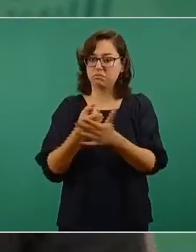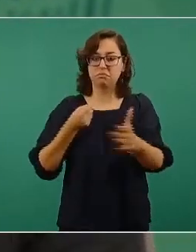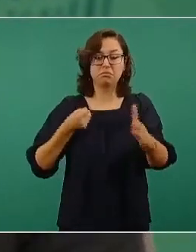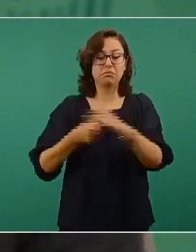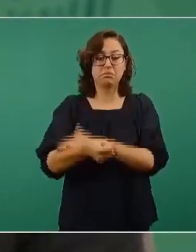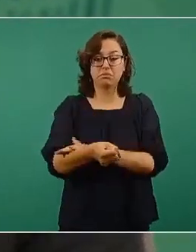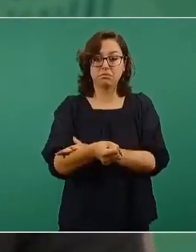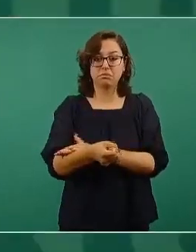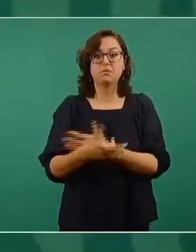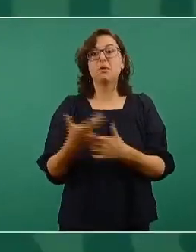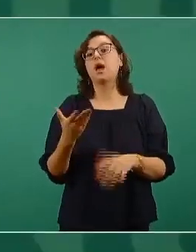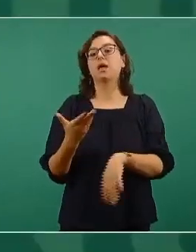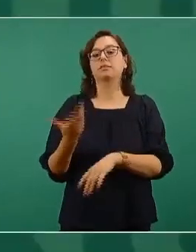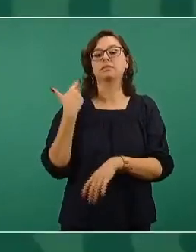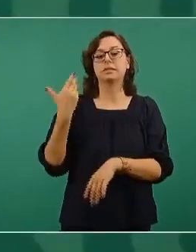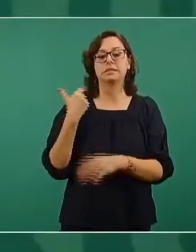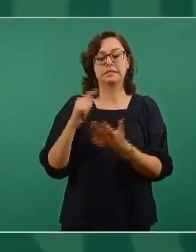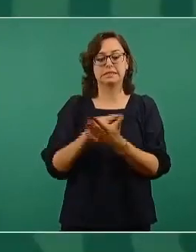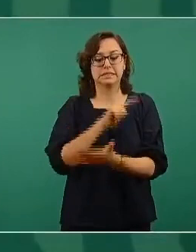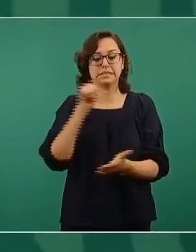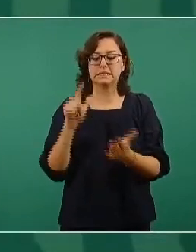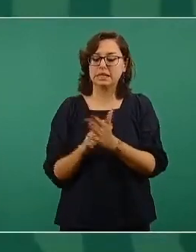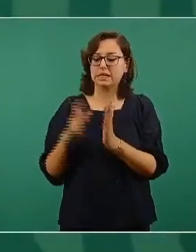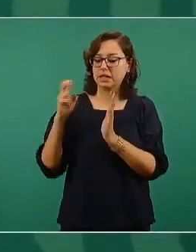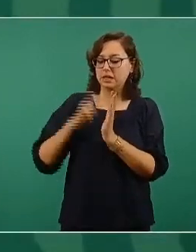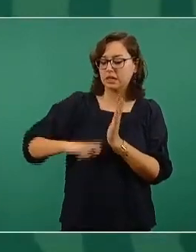tiene esa penalidad